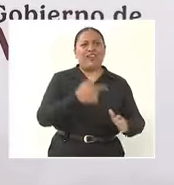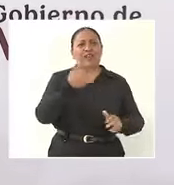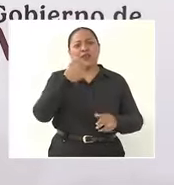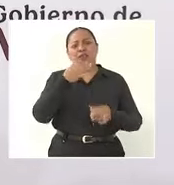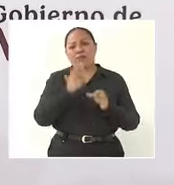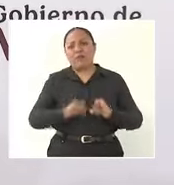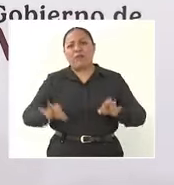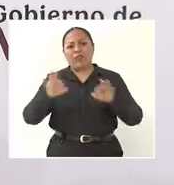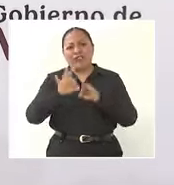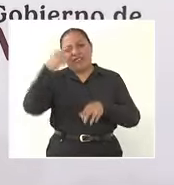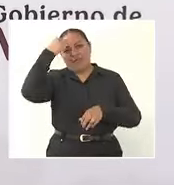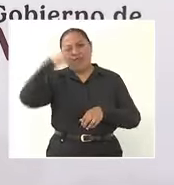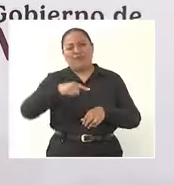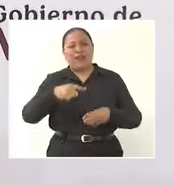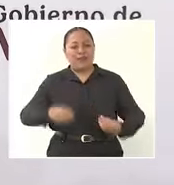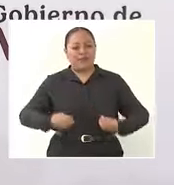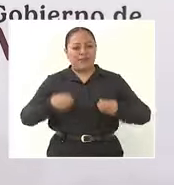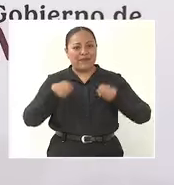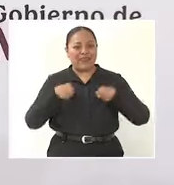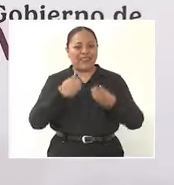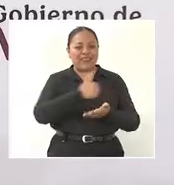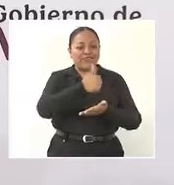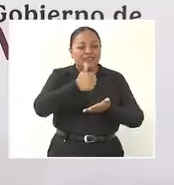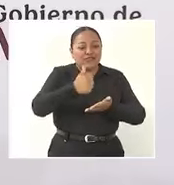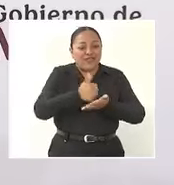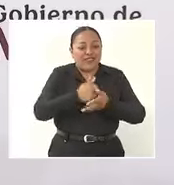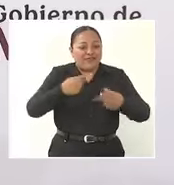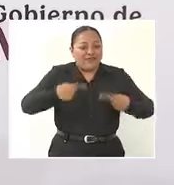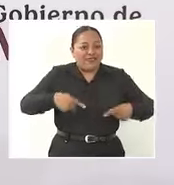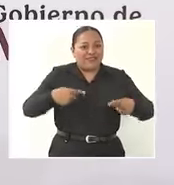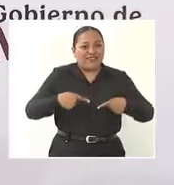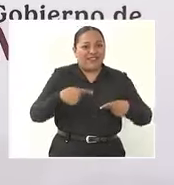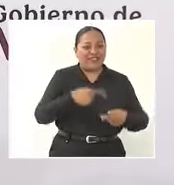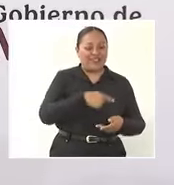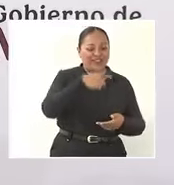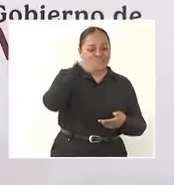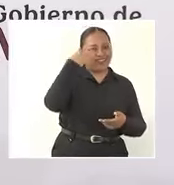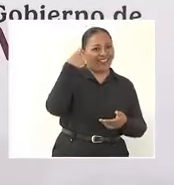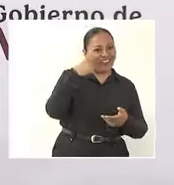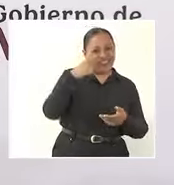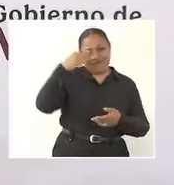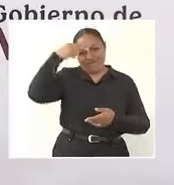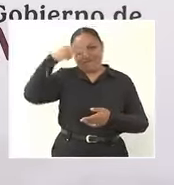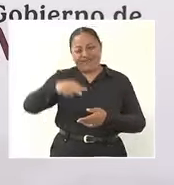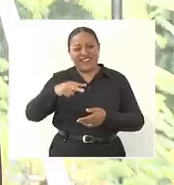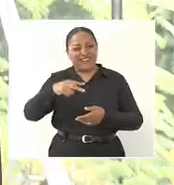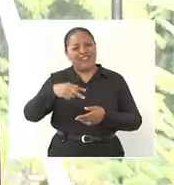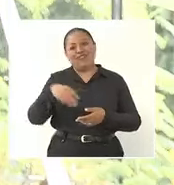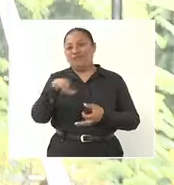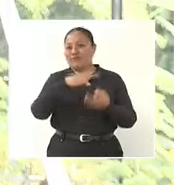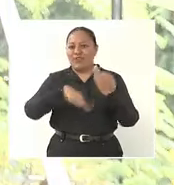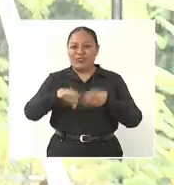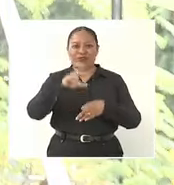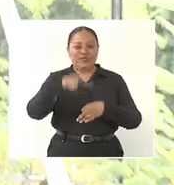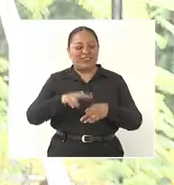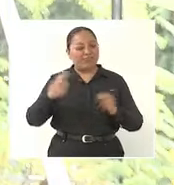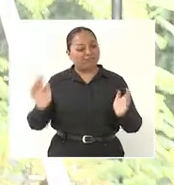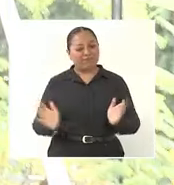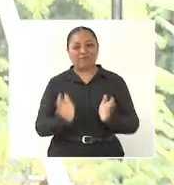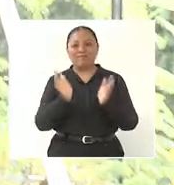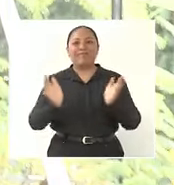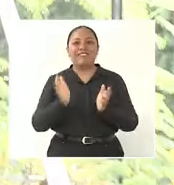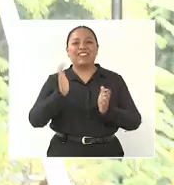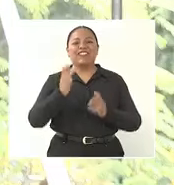la calidad de vida de nuestros ciudadanos y de los visitantes. Siempre he dicho que la infraestructura más